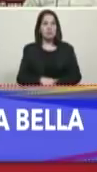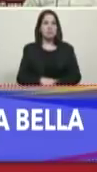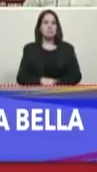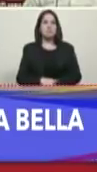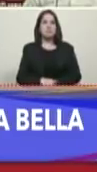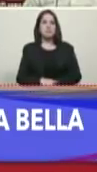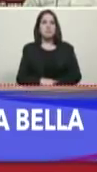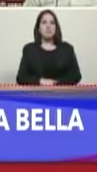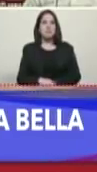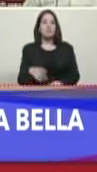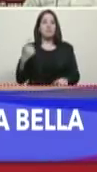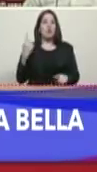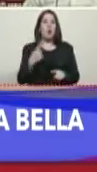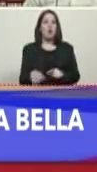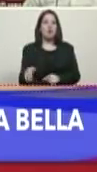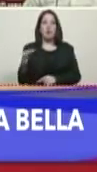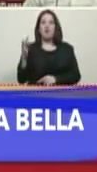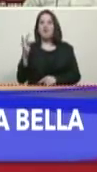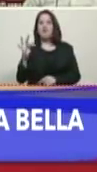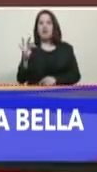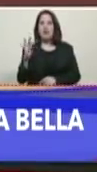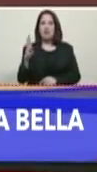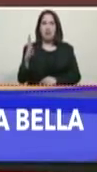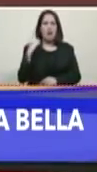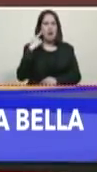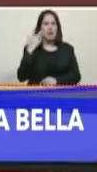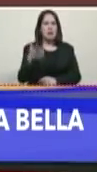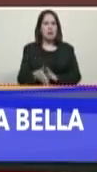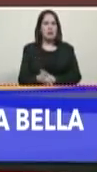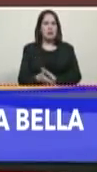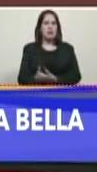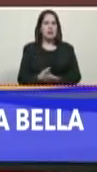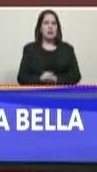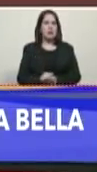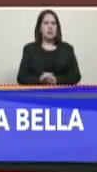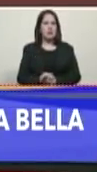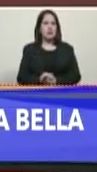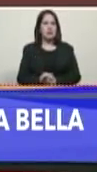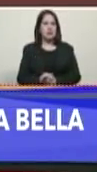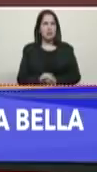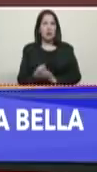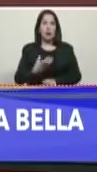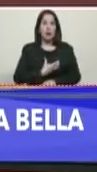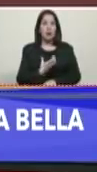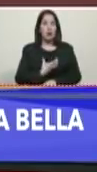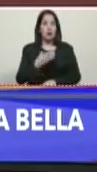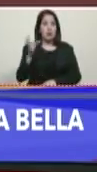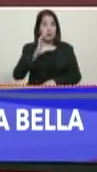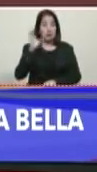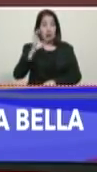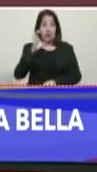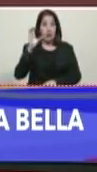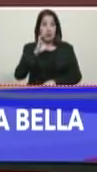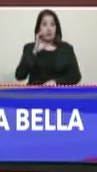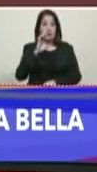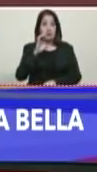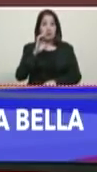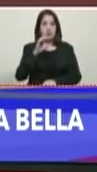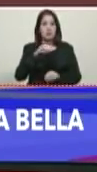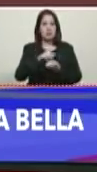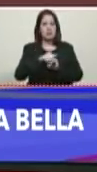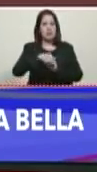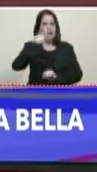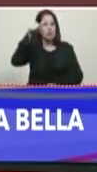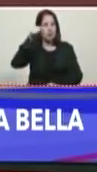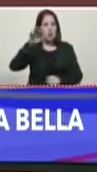freddy bernal también está freddy bernal el alcalde de caracas lo había mandado de san cristóbal a